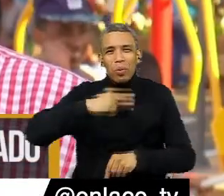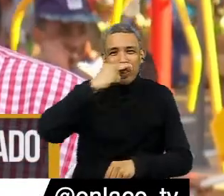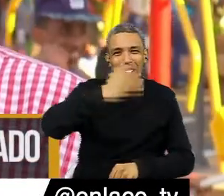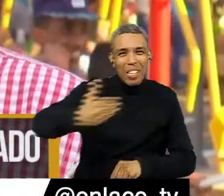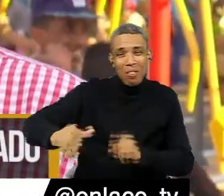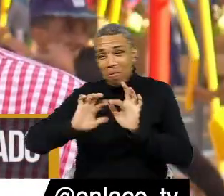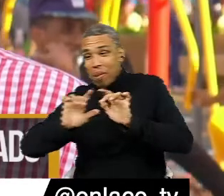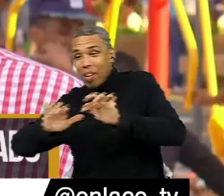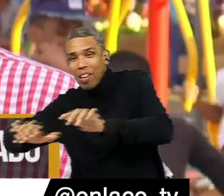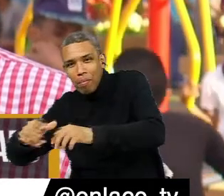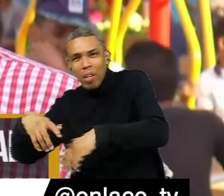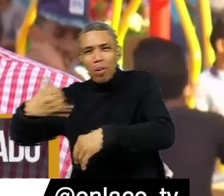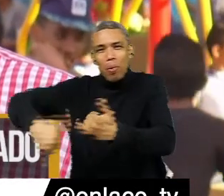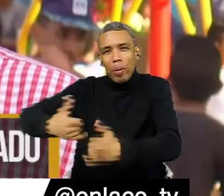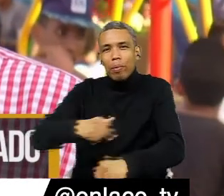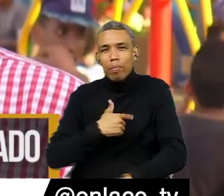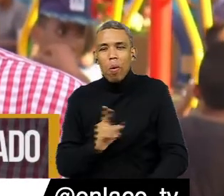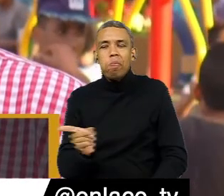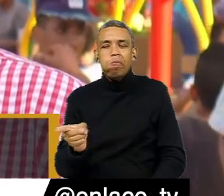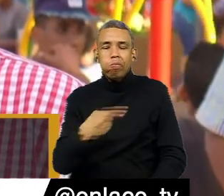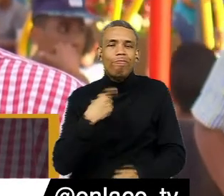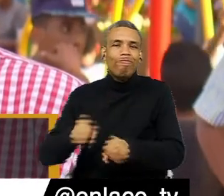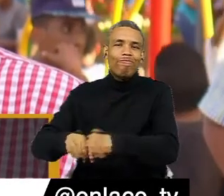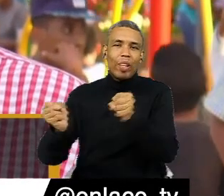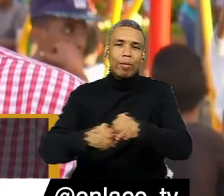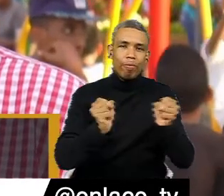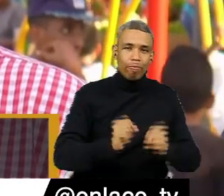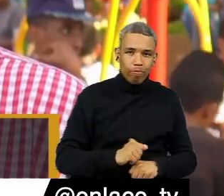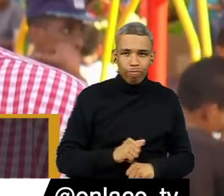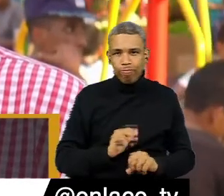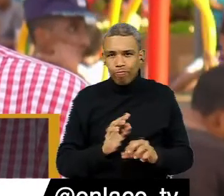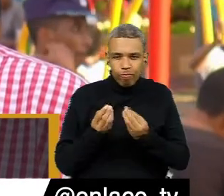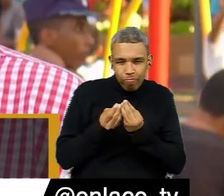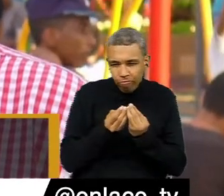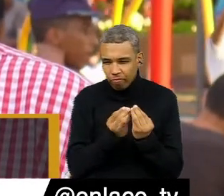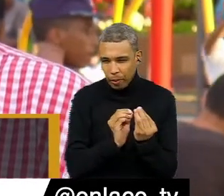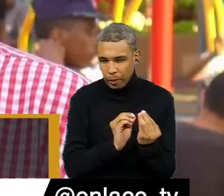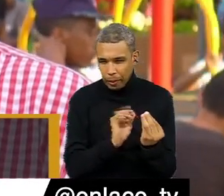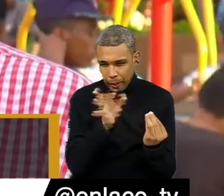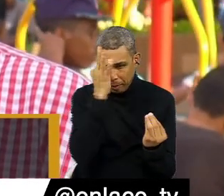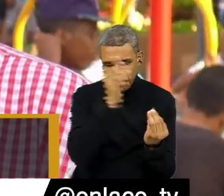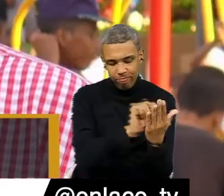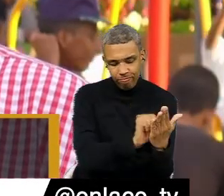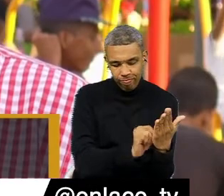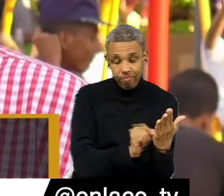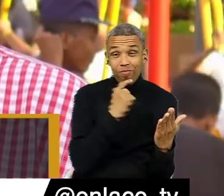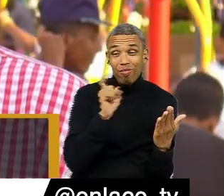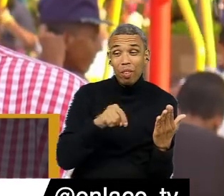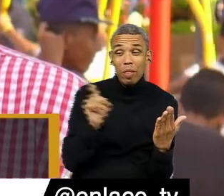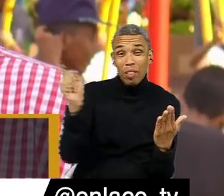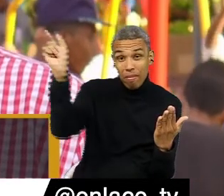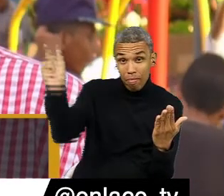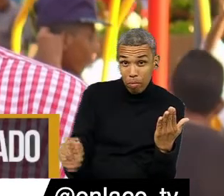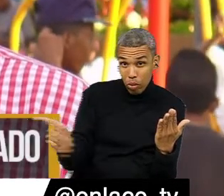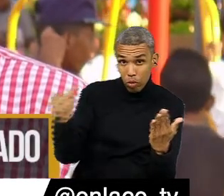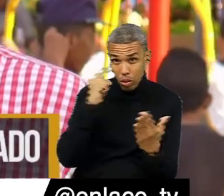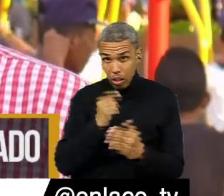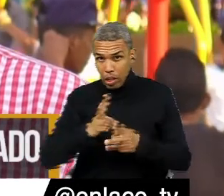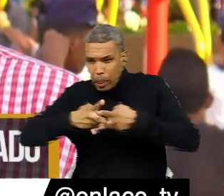En contratista, pues un compromiso por parte de él de realizar los respectivos arreglos y correcciones que hayan al lugar con el fin de